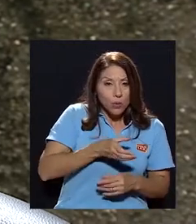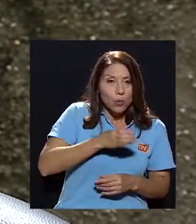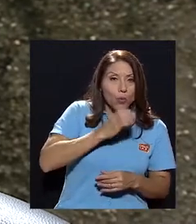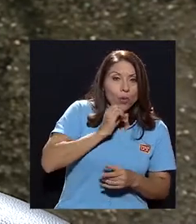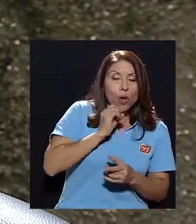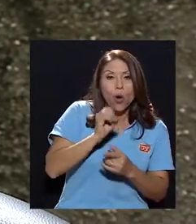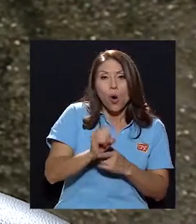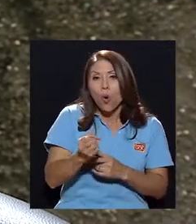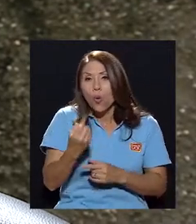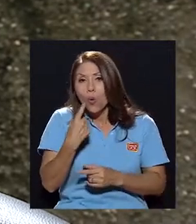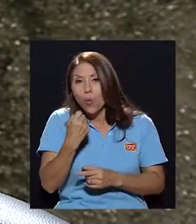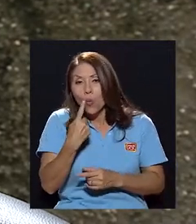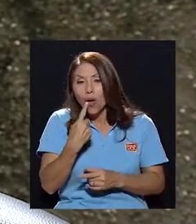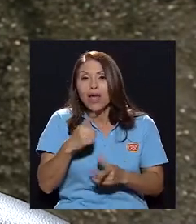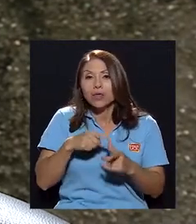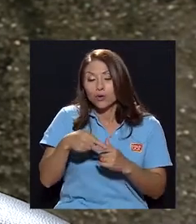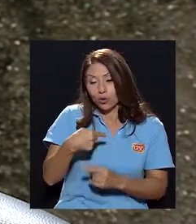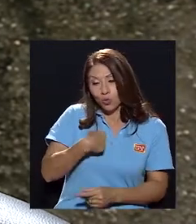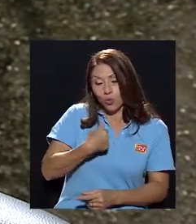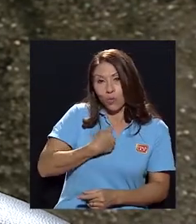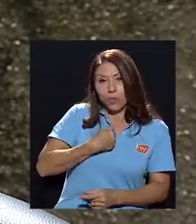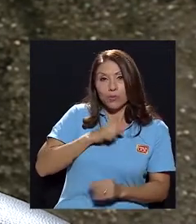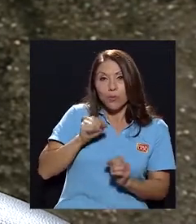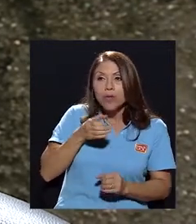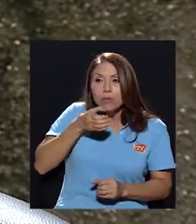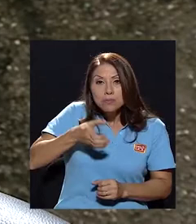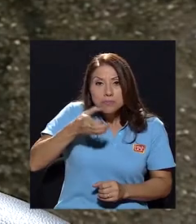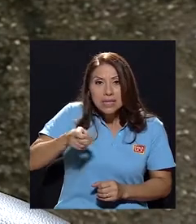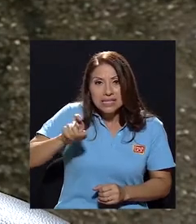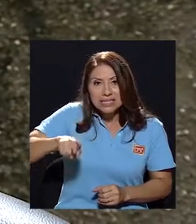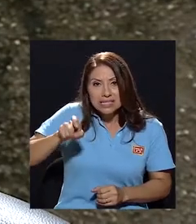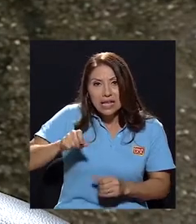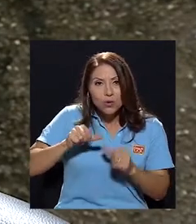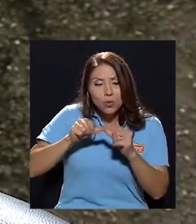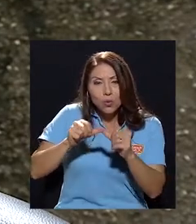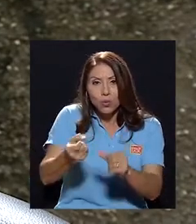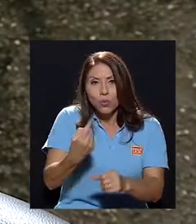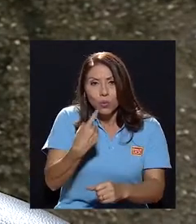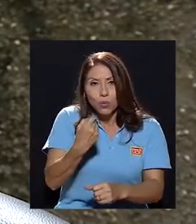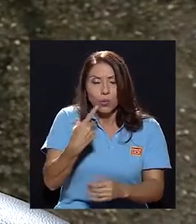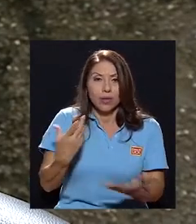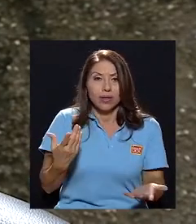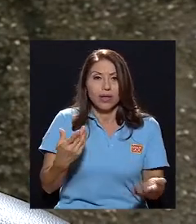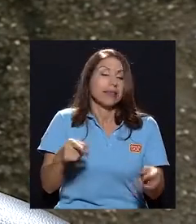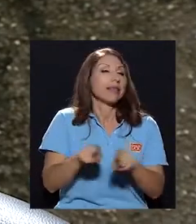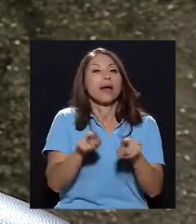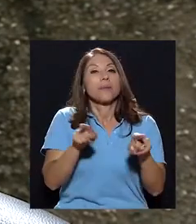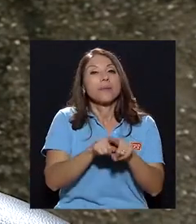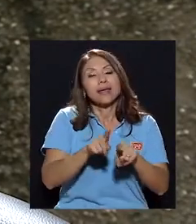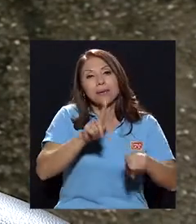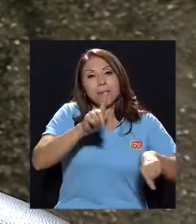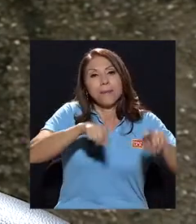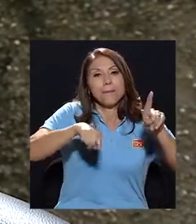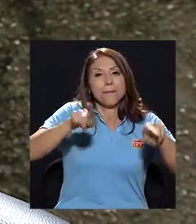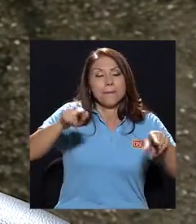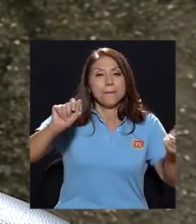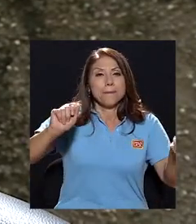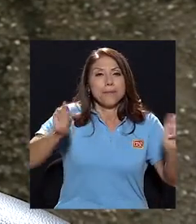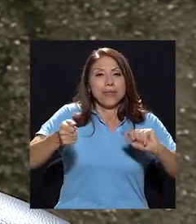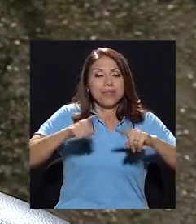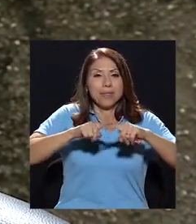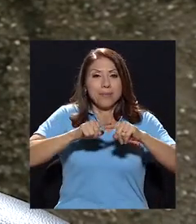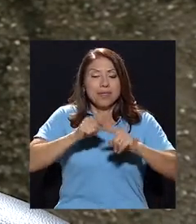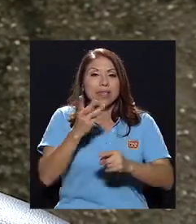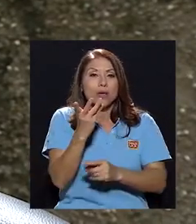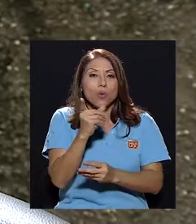necesario consumir esas pastillas o cada cuánto se las puede tomar. Uh-huh. Y también porque cada pastilla, digamos, las pastillas varían en la cantidad de